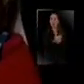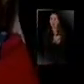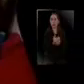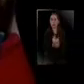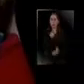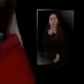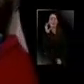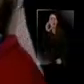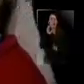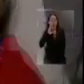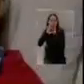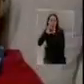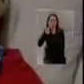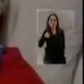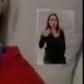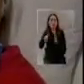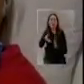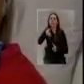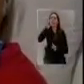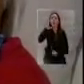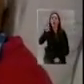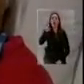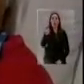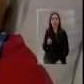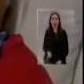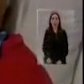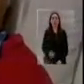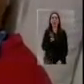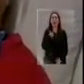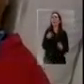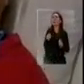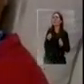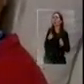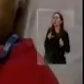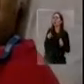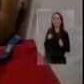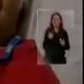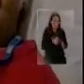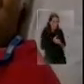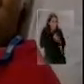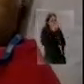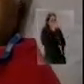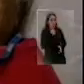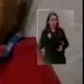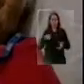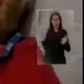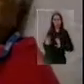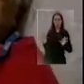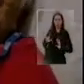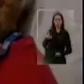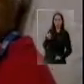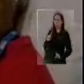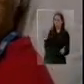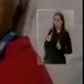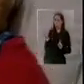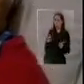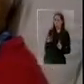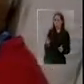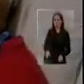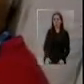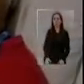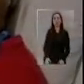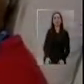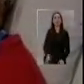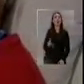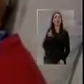pregunta si tomaste Coca-Cola. ¿La Coca-Cola? ¿Qué tiene? ¿Tomaste? Yo no tomaba, no.